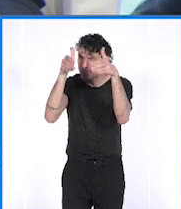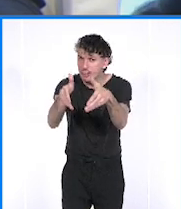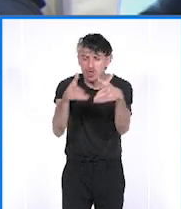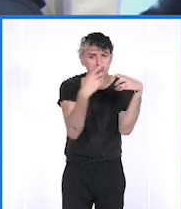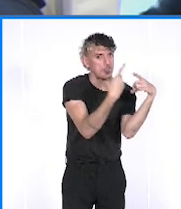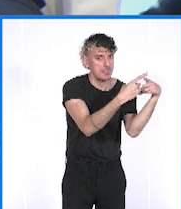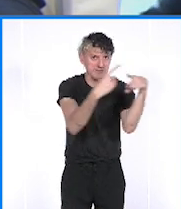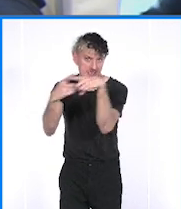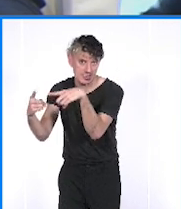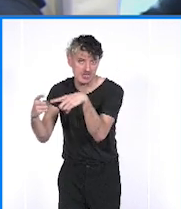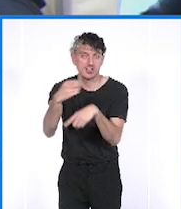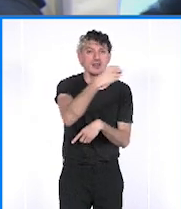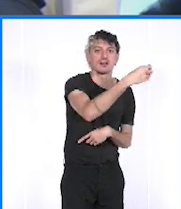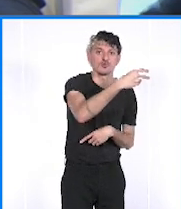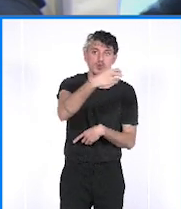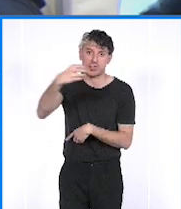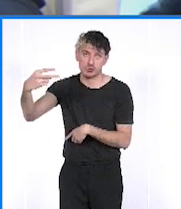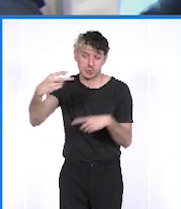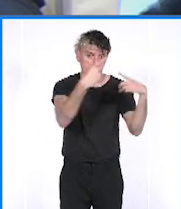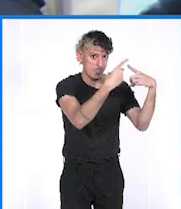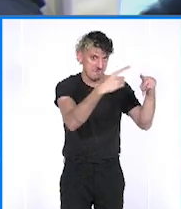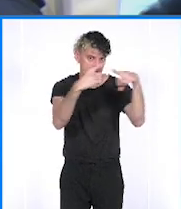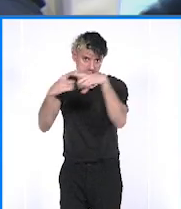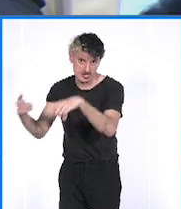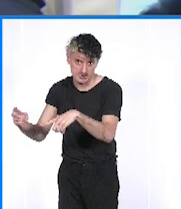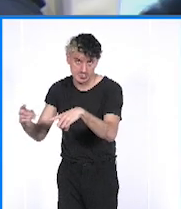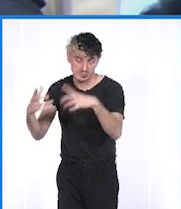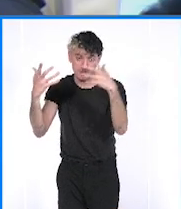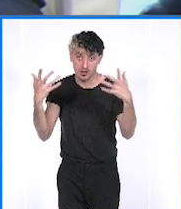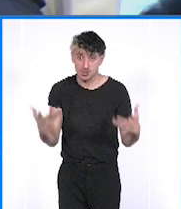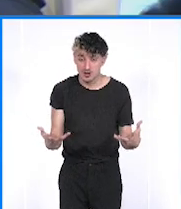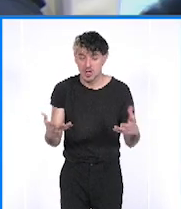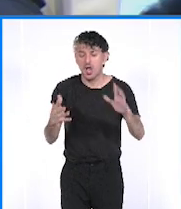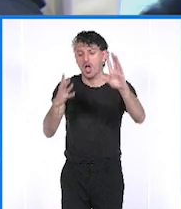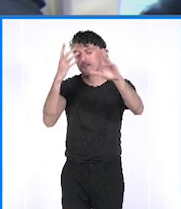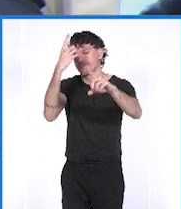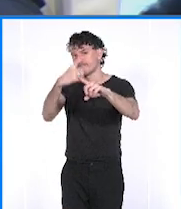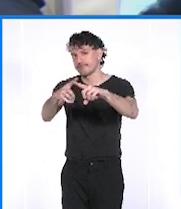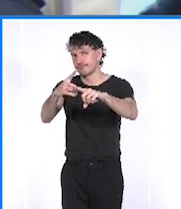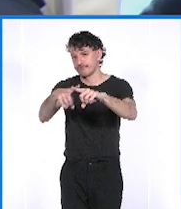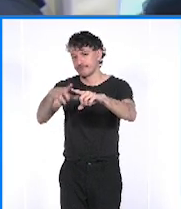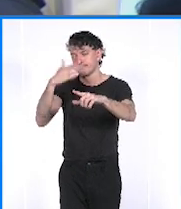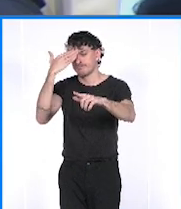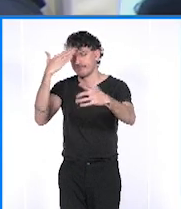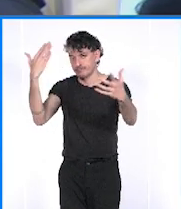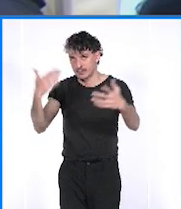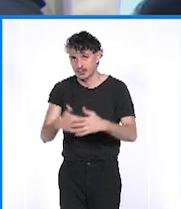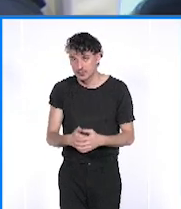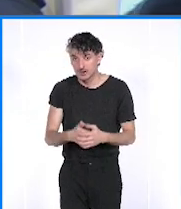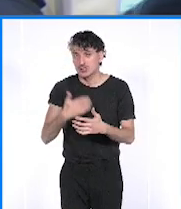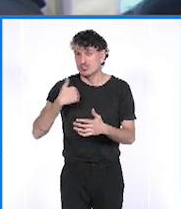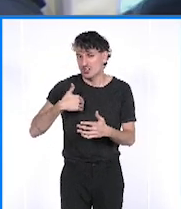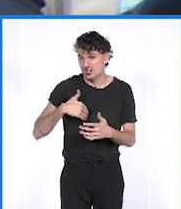y que y que da otros resultados también el y y bueno sería más Ah bueno una cosa sí es importante como hemos visto que han